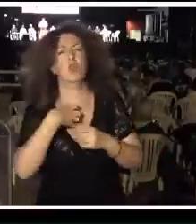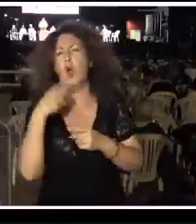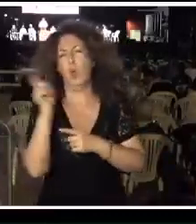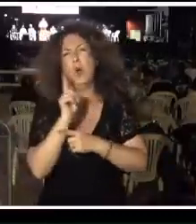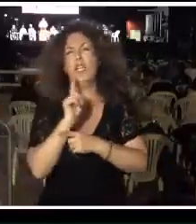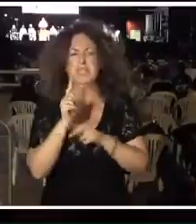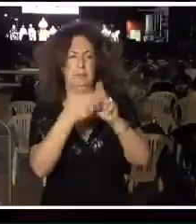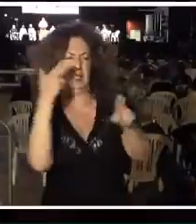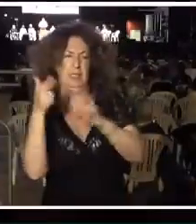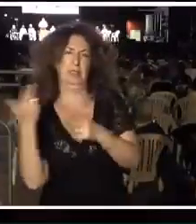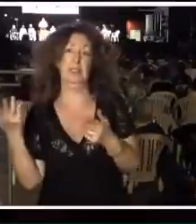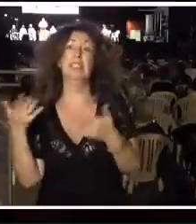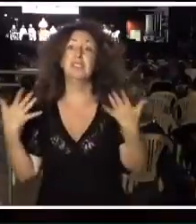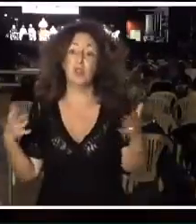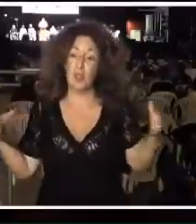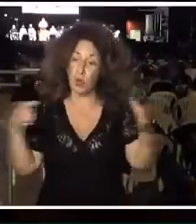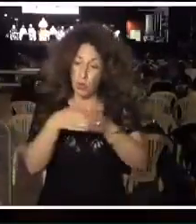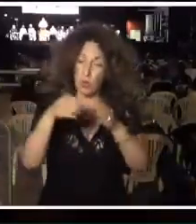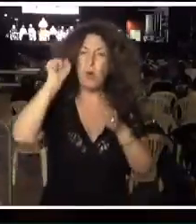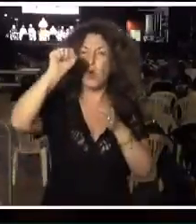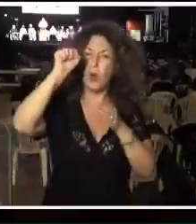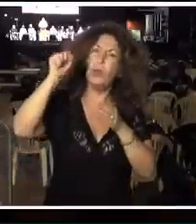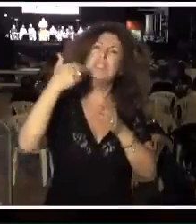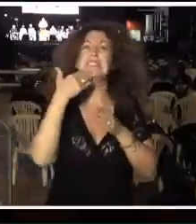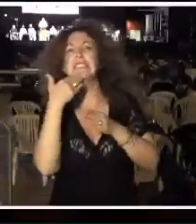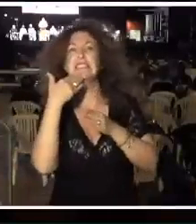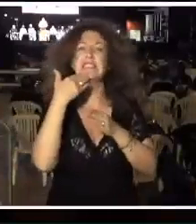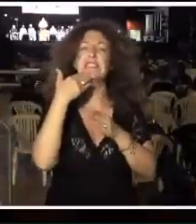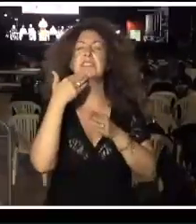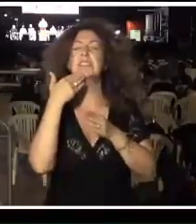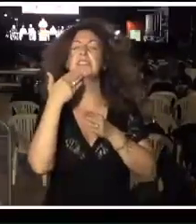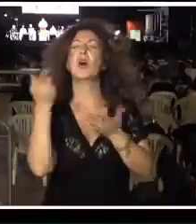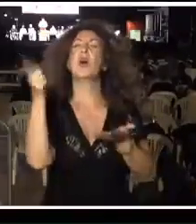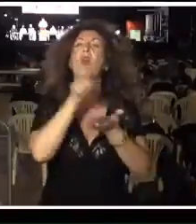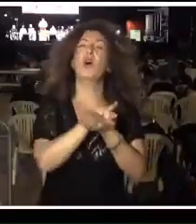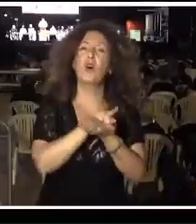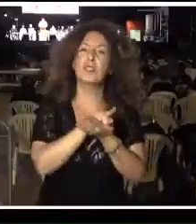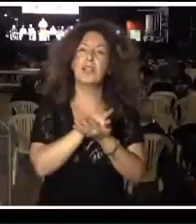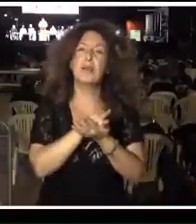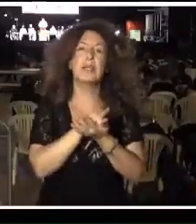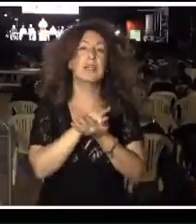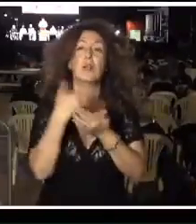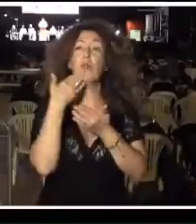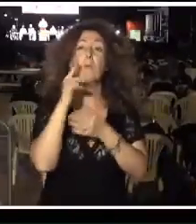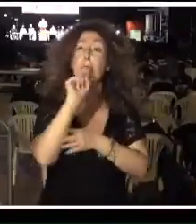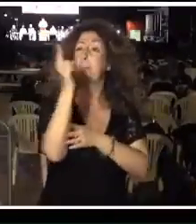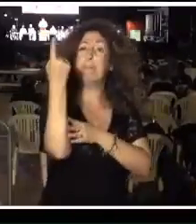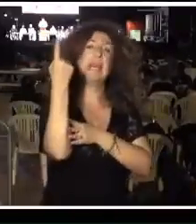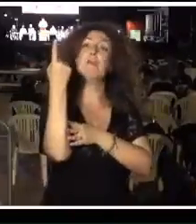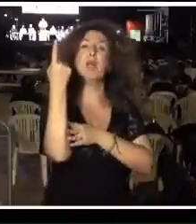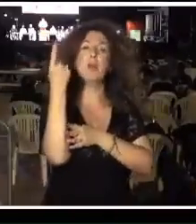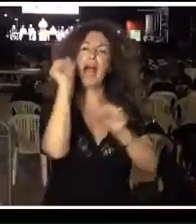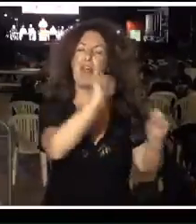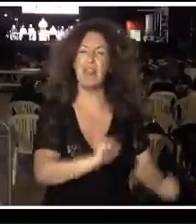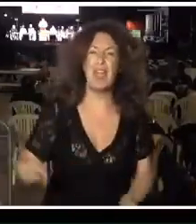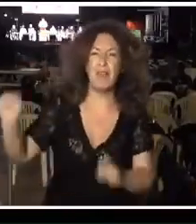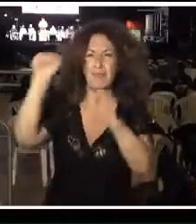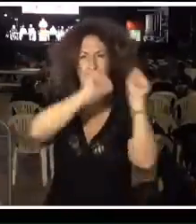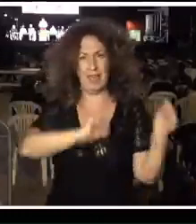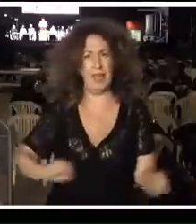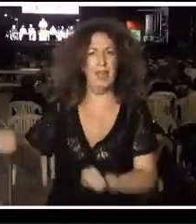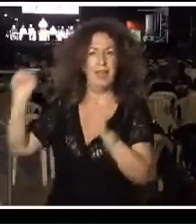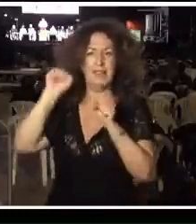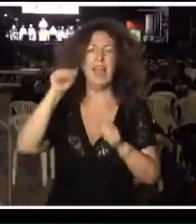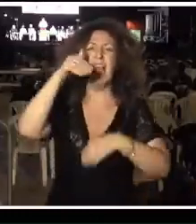El Partido Comunista de España se sitúa nuevamente en la primera línea de defensa de la democracia, de